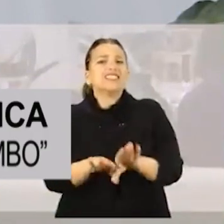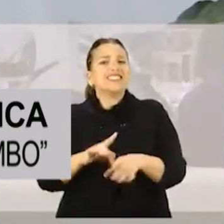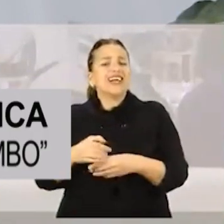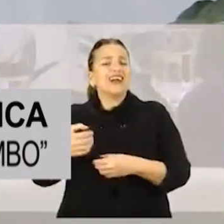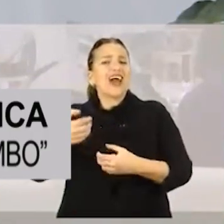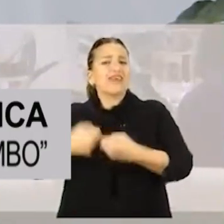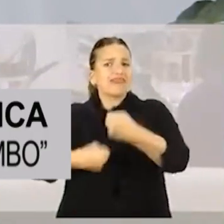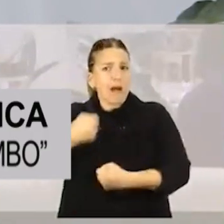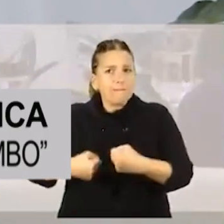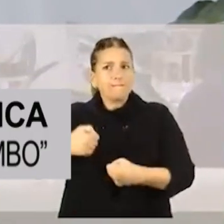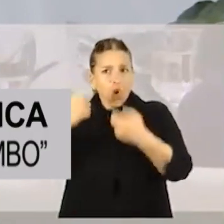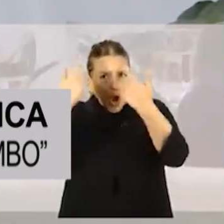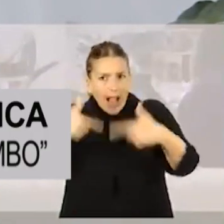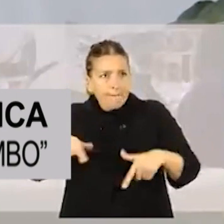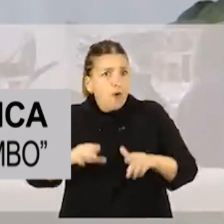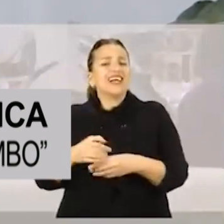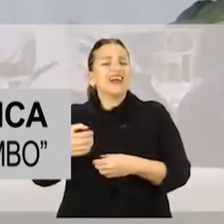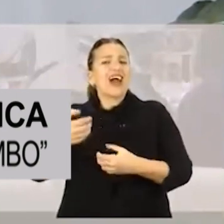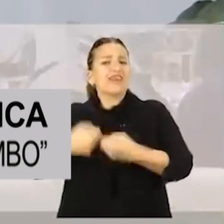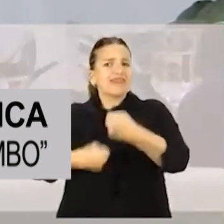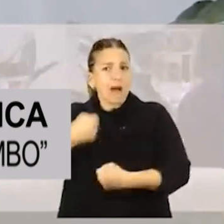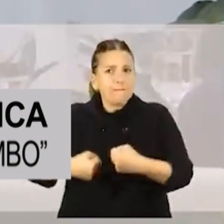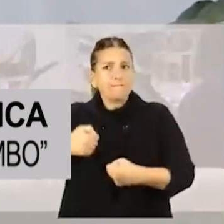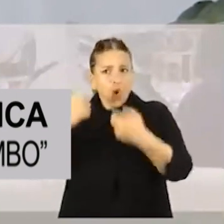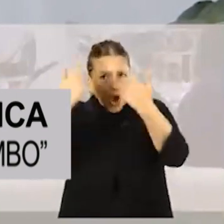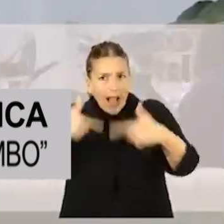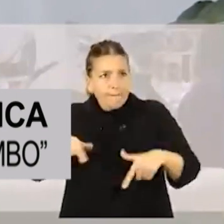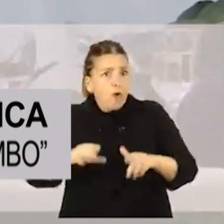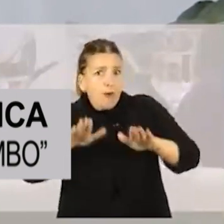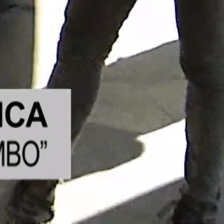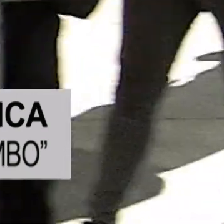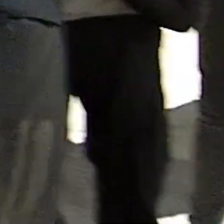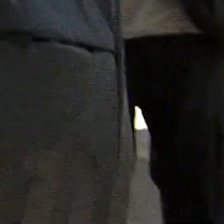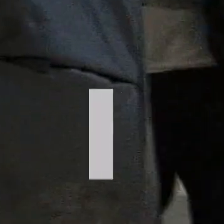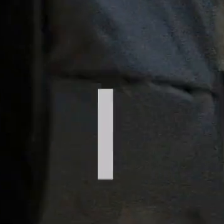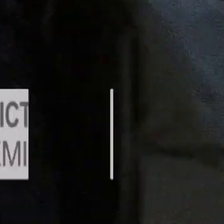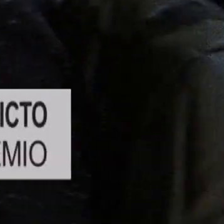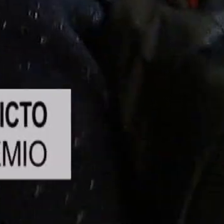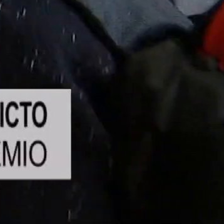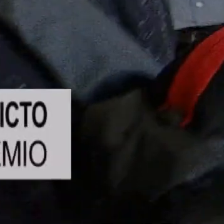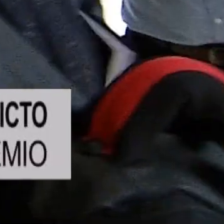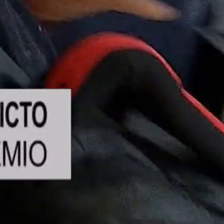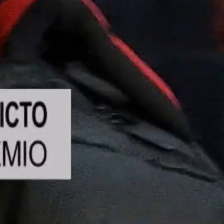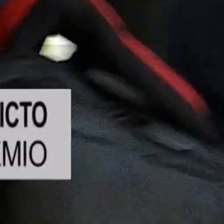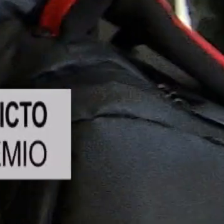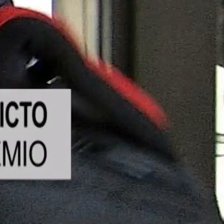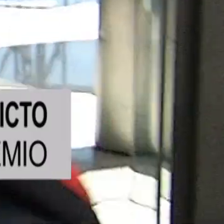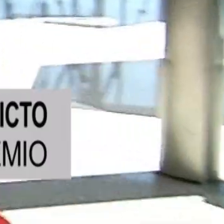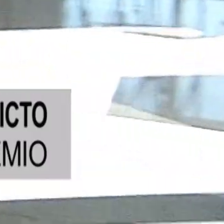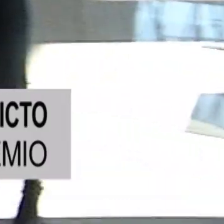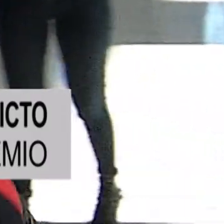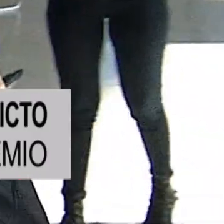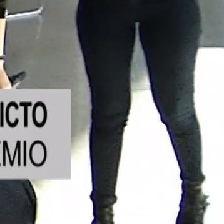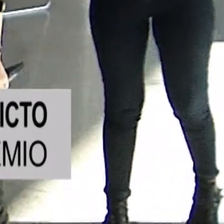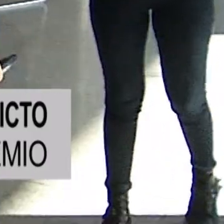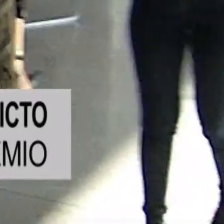han cerrado tantos en la historia de nuestro país, lamentablemente. En respuesta, el presidente del PIT-CNT, Marcelo Abdala, calificó como lamentable la opinión de